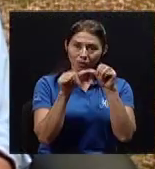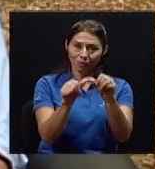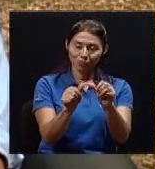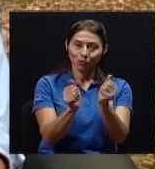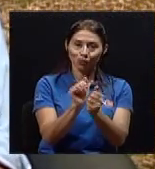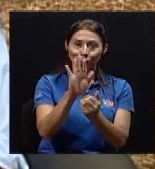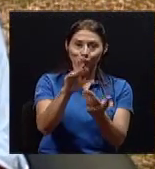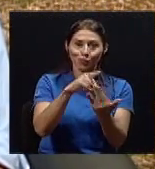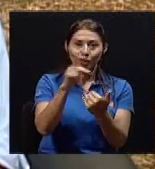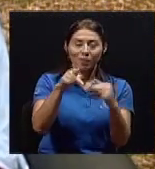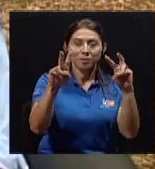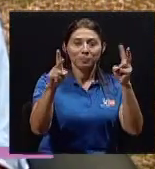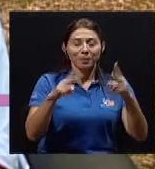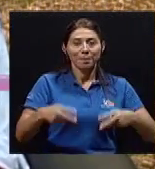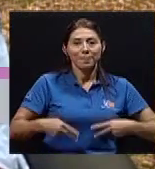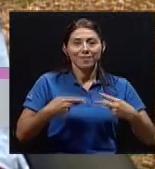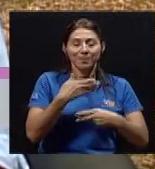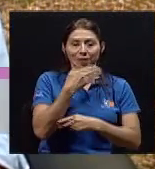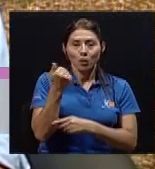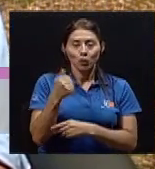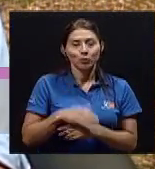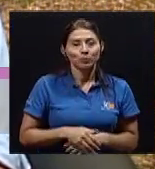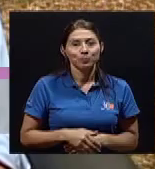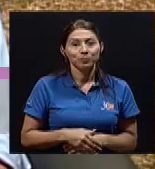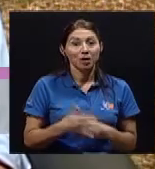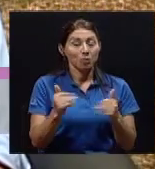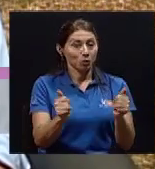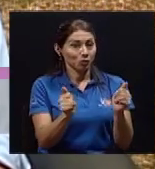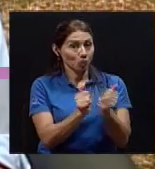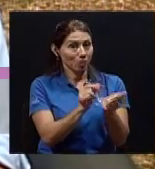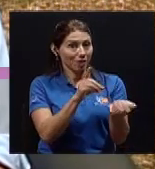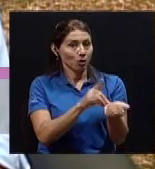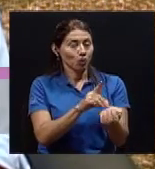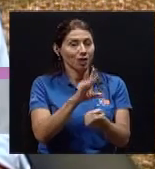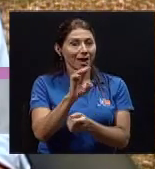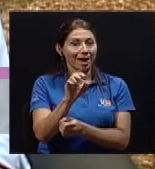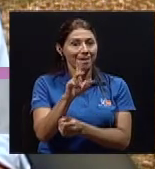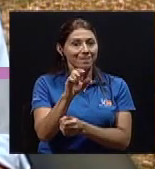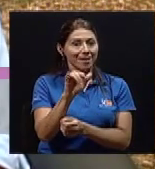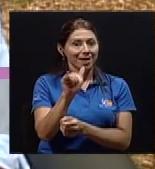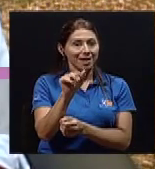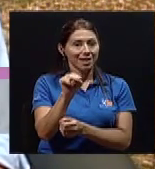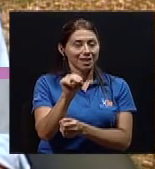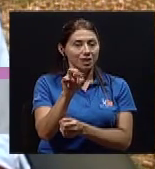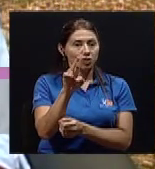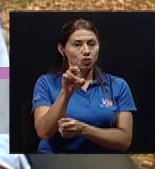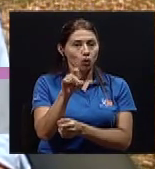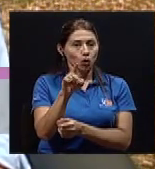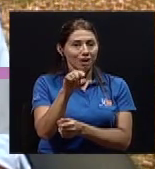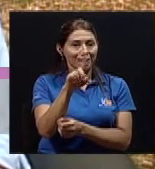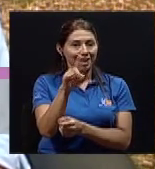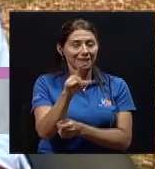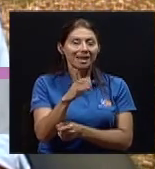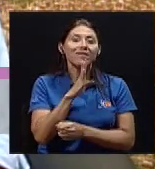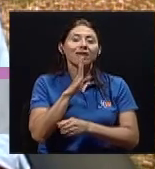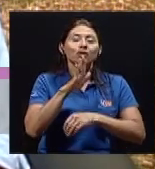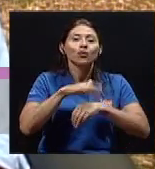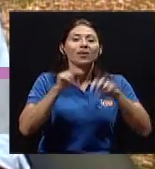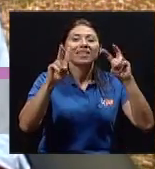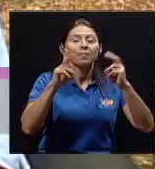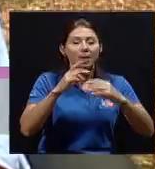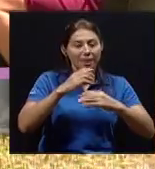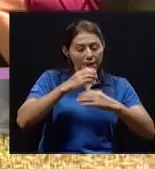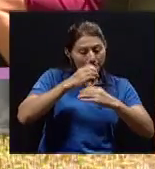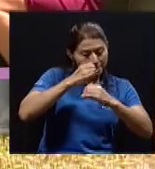Estamos de regreso con su programa Vivir Mejor y bueno, nos acompaña la doctora Evelyn Rodríguez conversando acerca del tema de